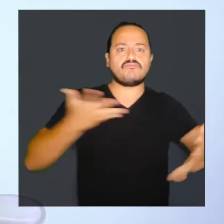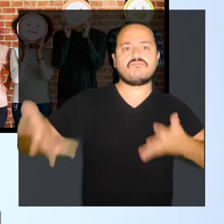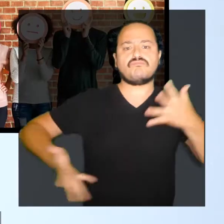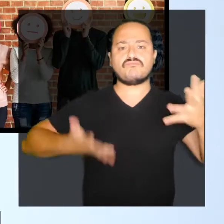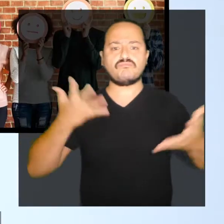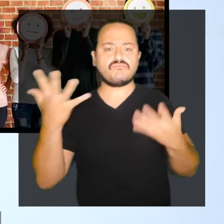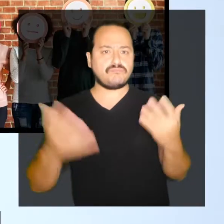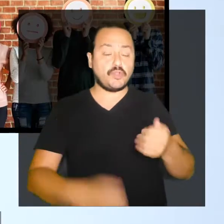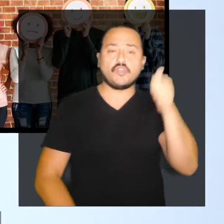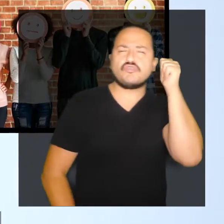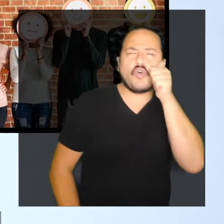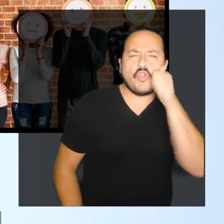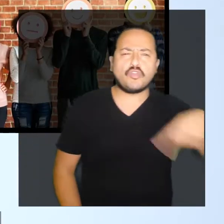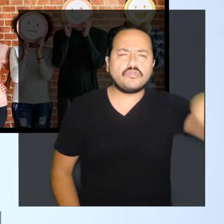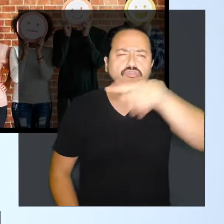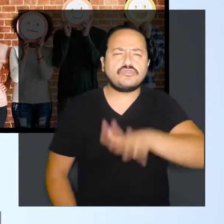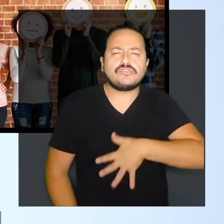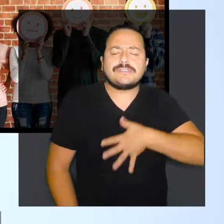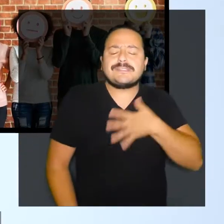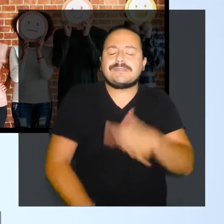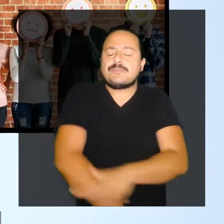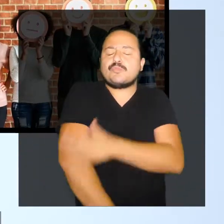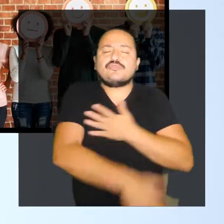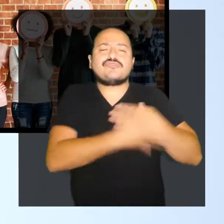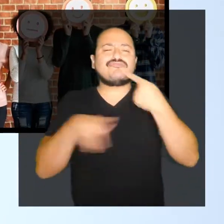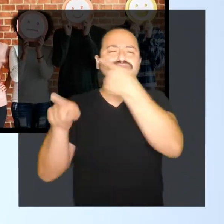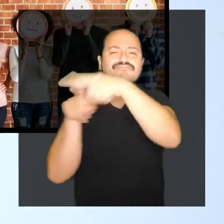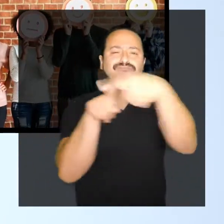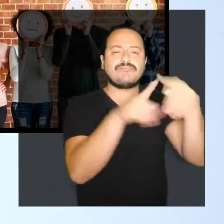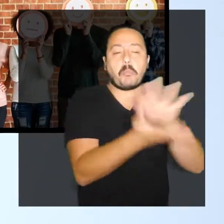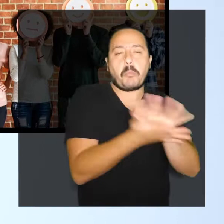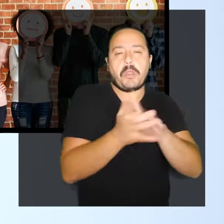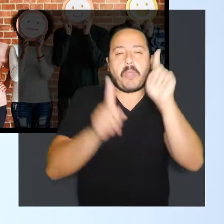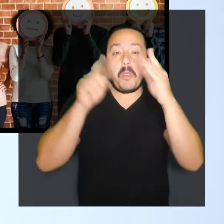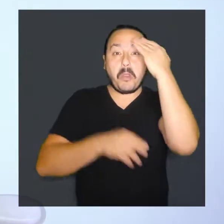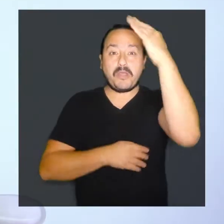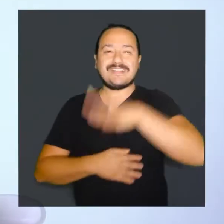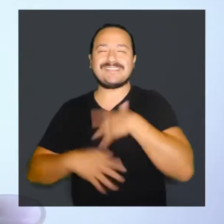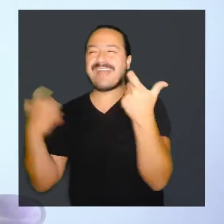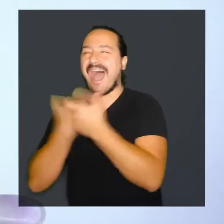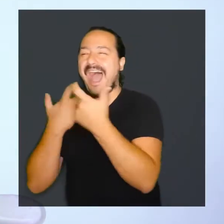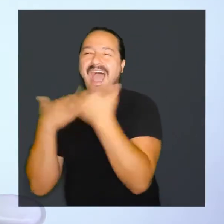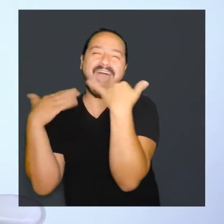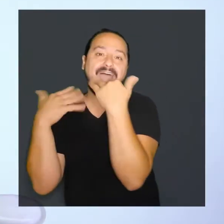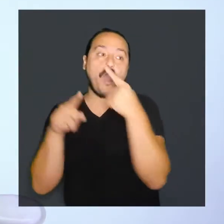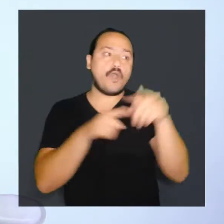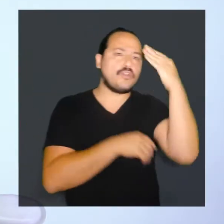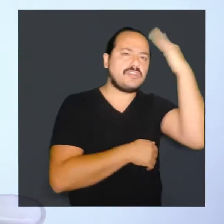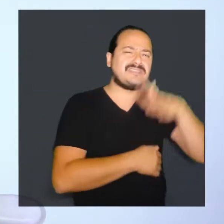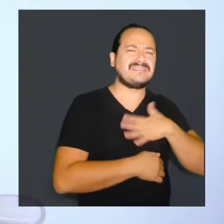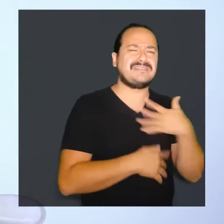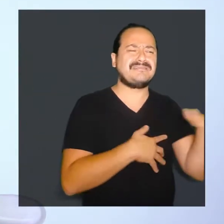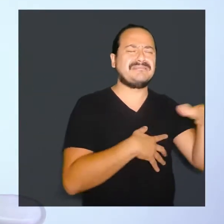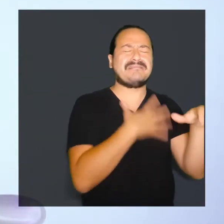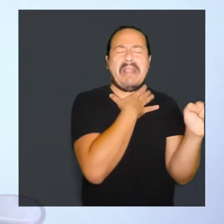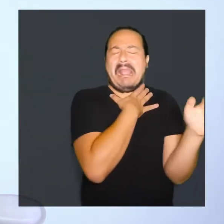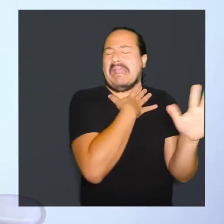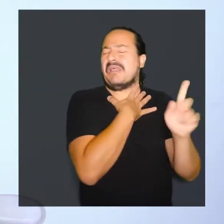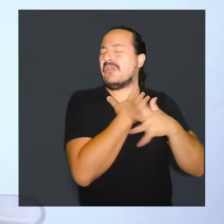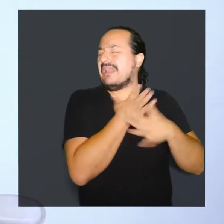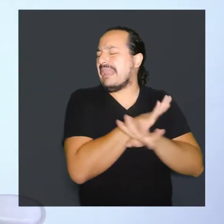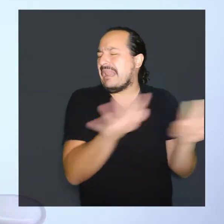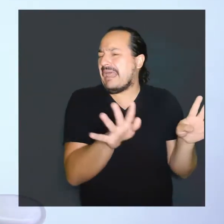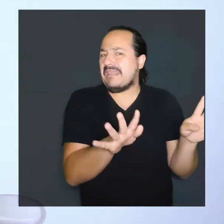abordar. En el cotidiano vamos sintiendo varias emociones que van pintando nuestros días. Vivimos días de comedia y mucha risa, o